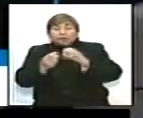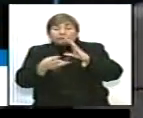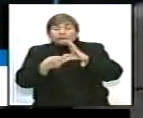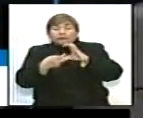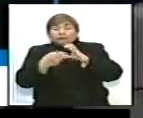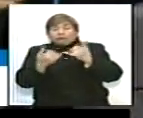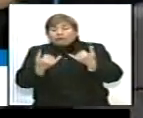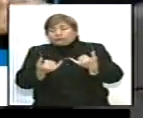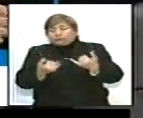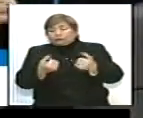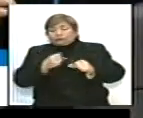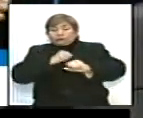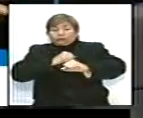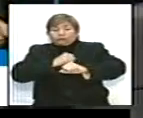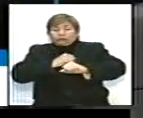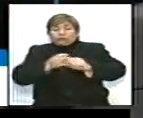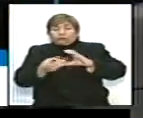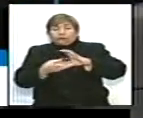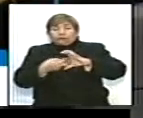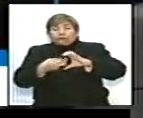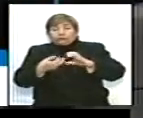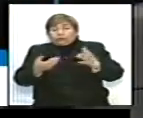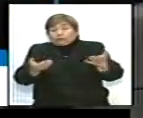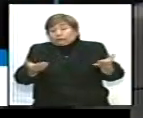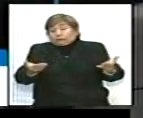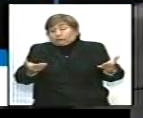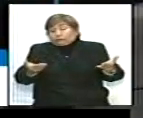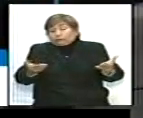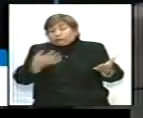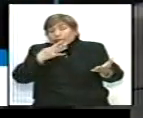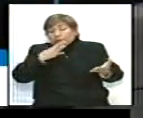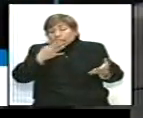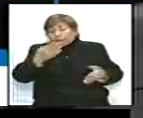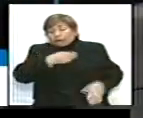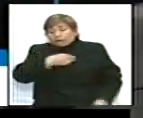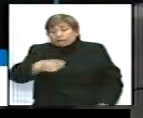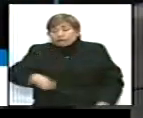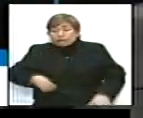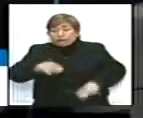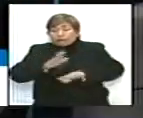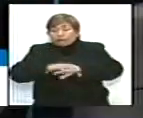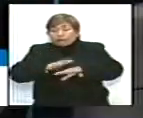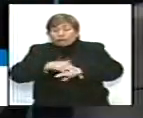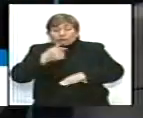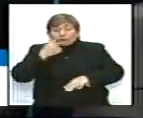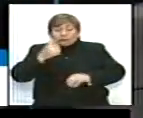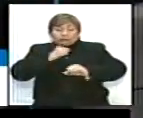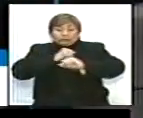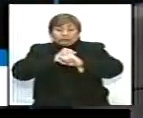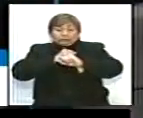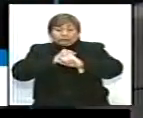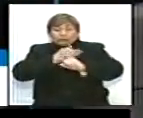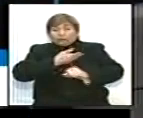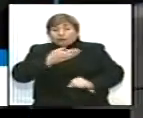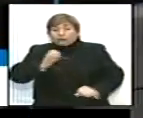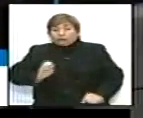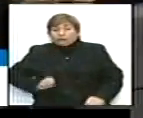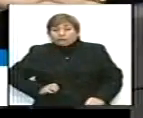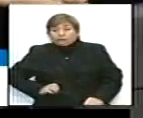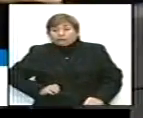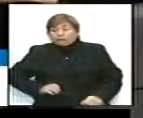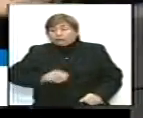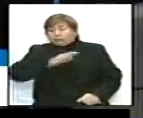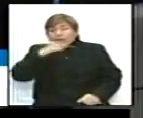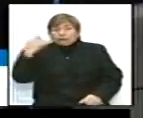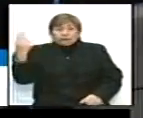día sigue defendiendo a la empresa minera? Señor, hay que llamar la atención al ministro. El ministro defiende al Estado, y el Estado